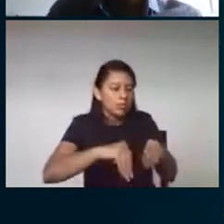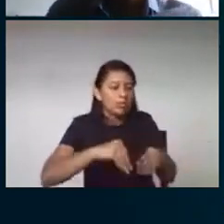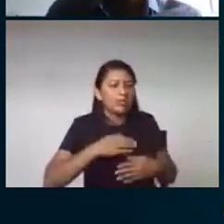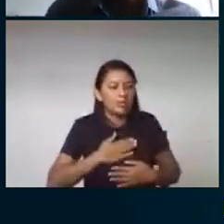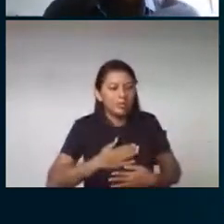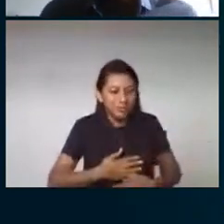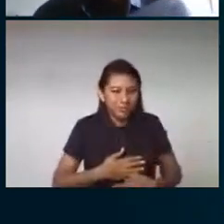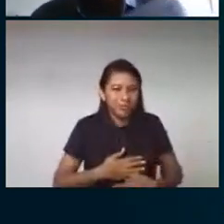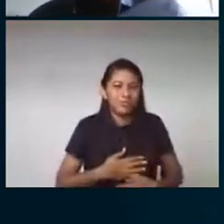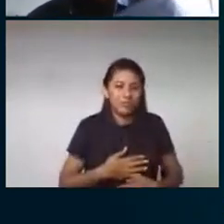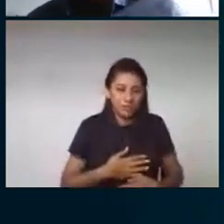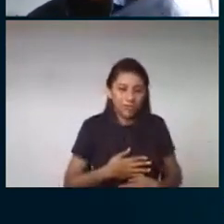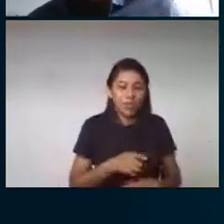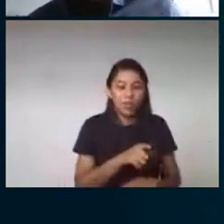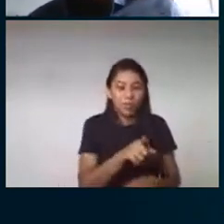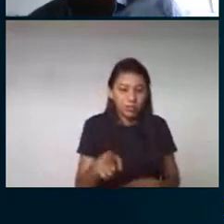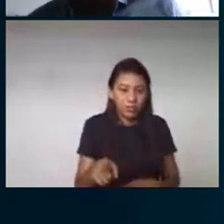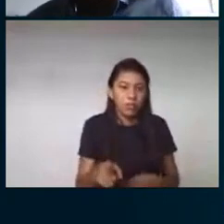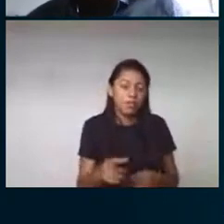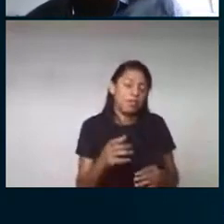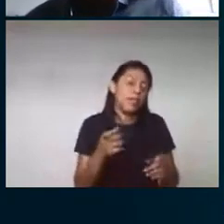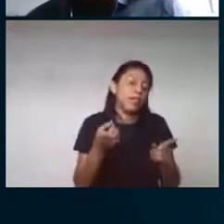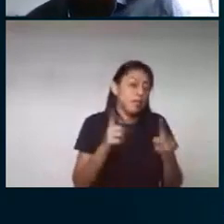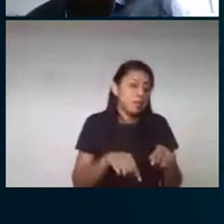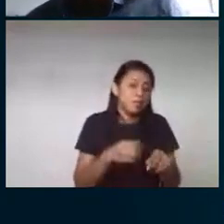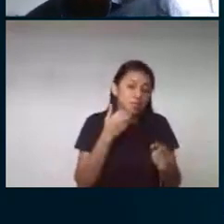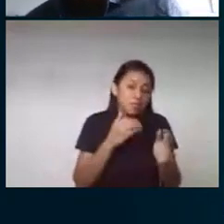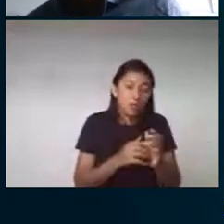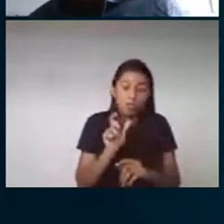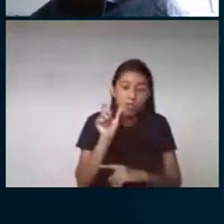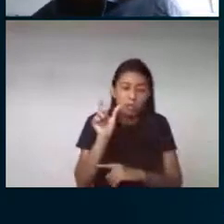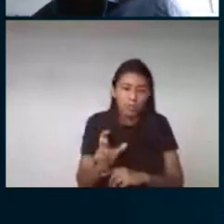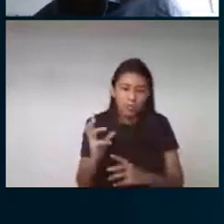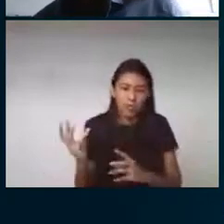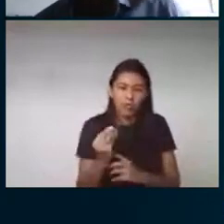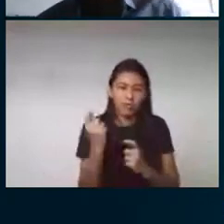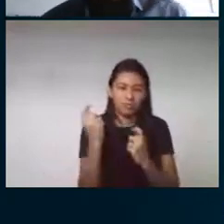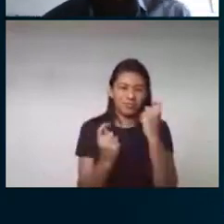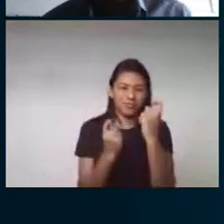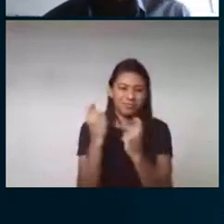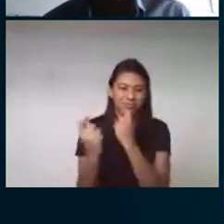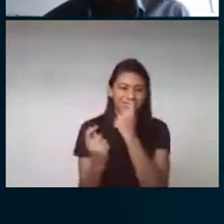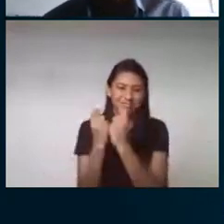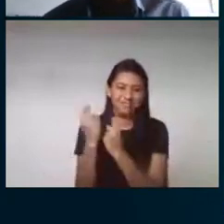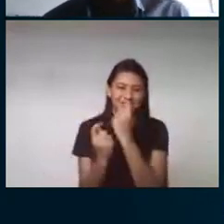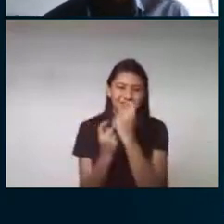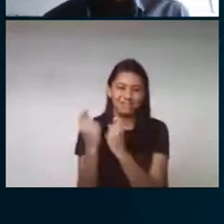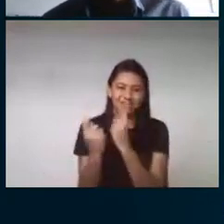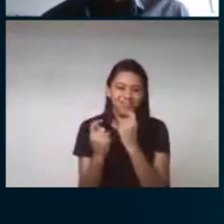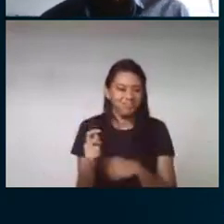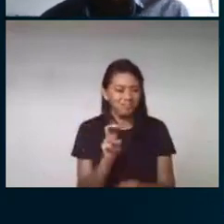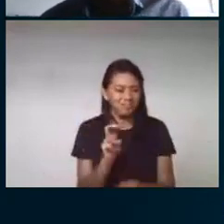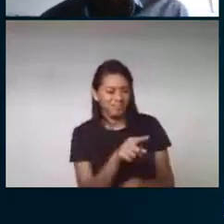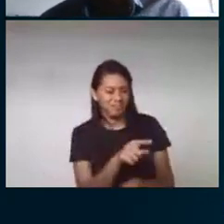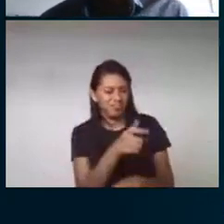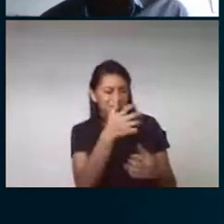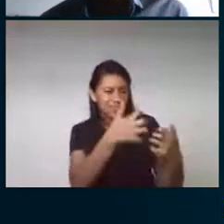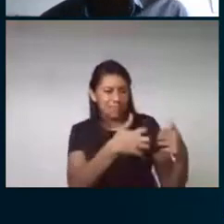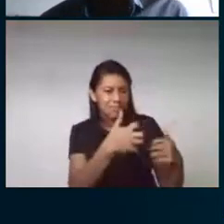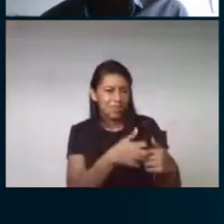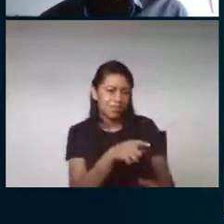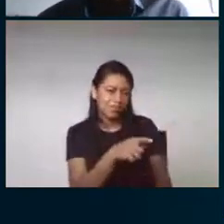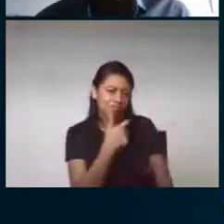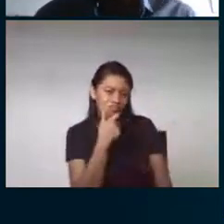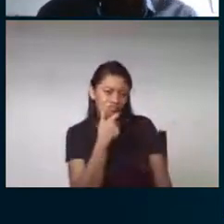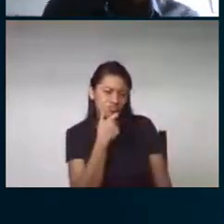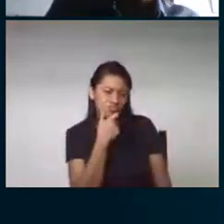beneficio para los inversionistas. Una empresa más eficiente es una empresa que recibe más retorno sobre la inversión. Y digamos, una